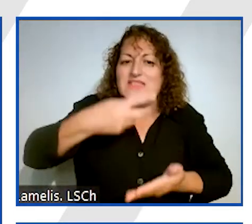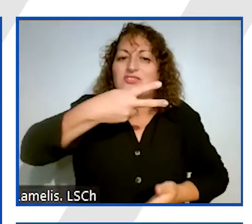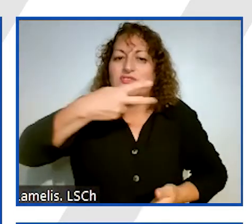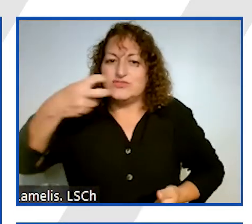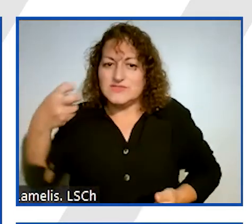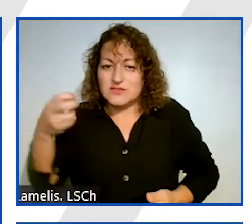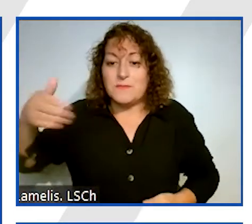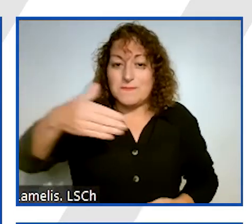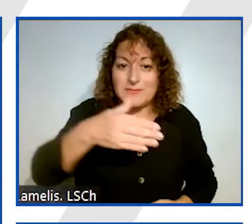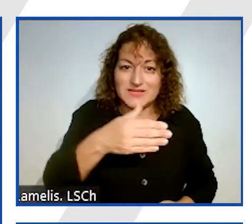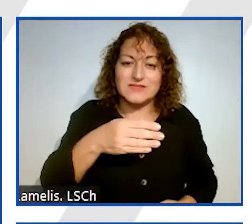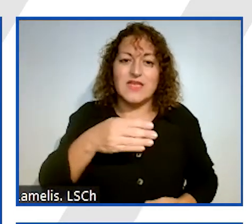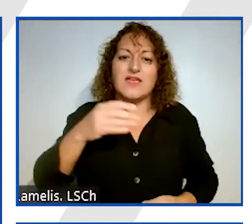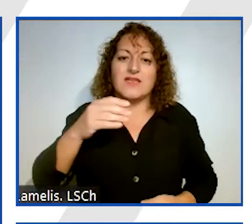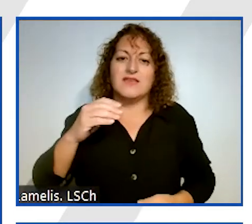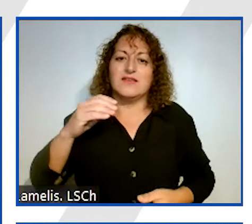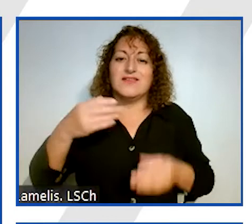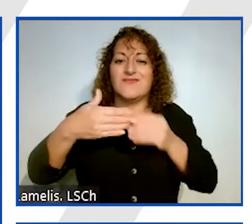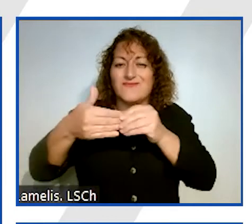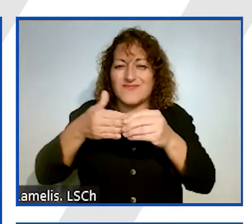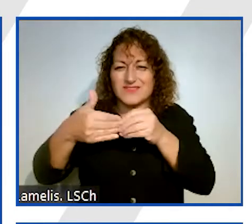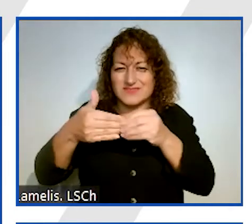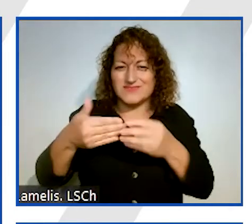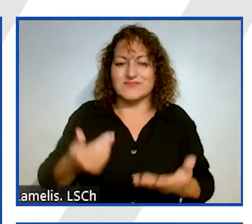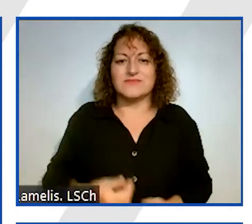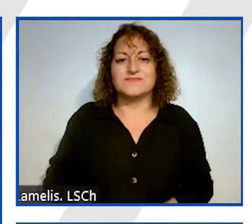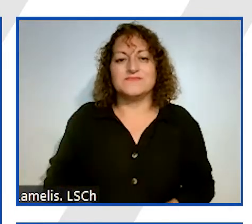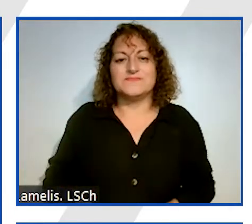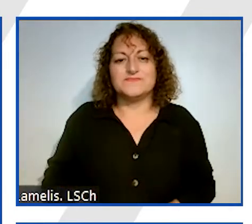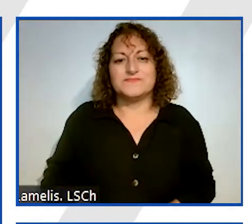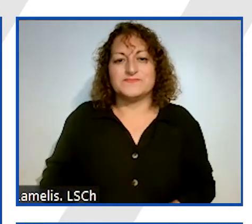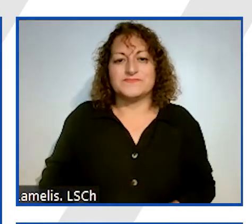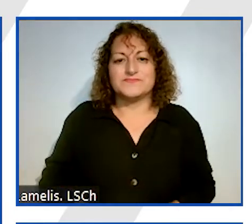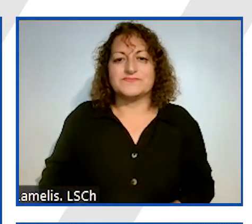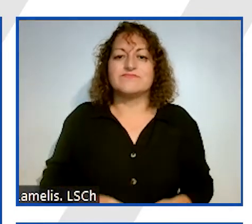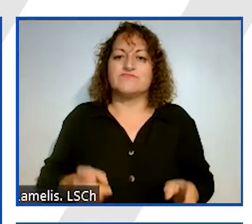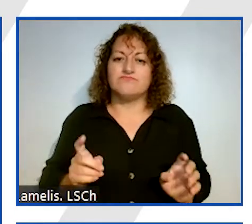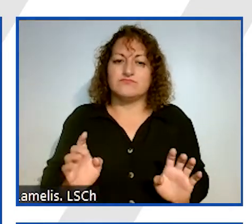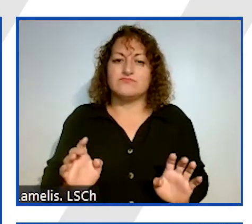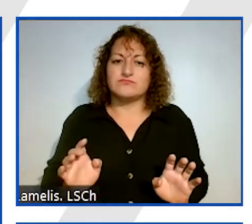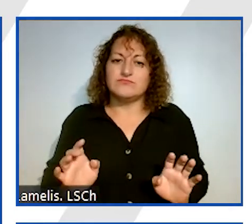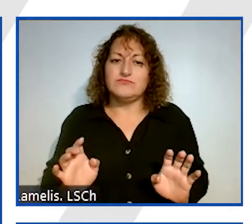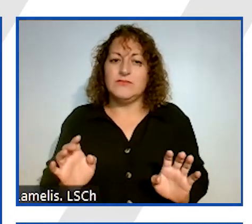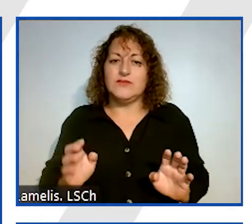peces cartilaginosos, ¿ya? Y bueno, y sacándolos un poquito del prototipo